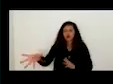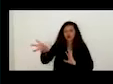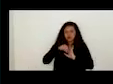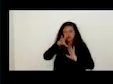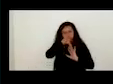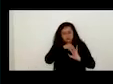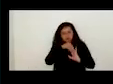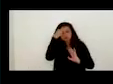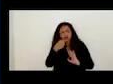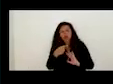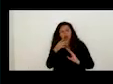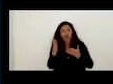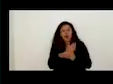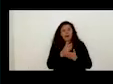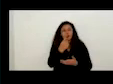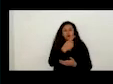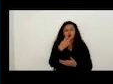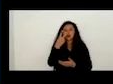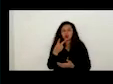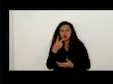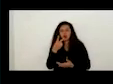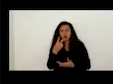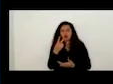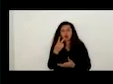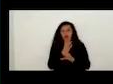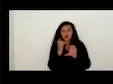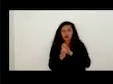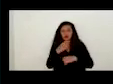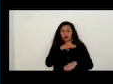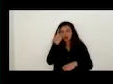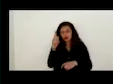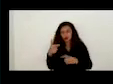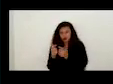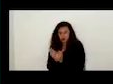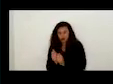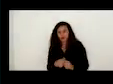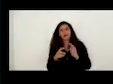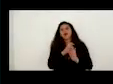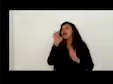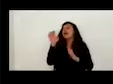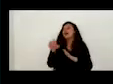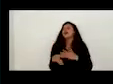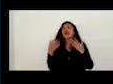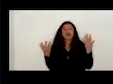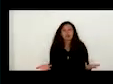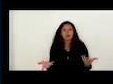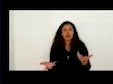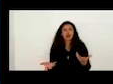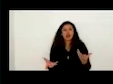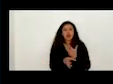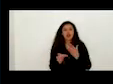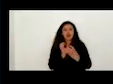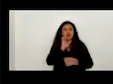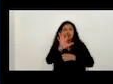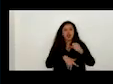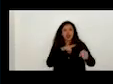independientemente de que puedan tener uno o dos nutrientes de algún otro grupo. Por ejemplo, los productos de origen animal, lo